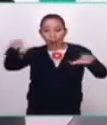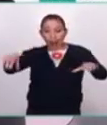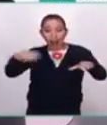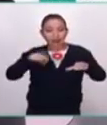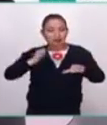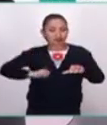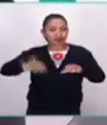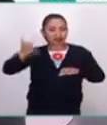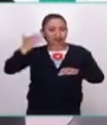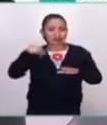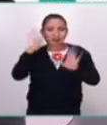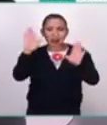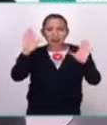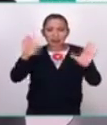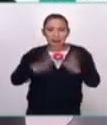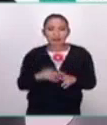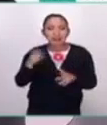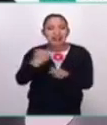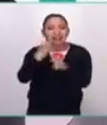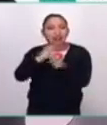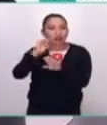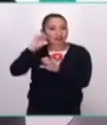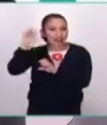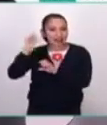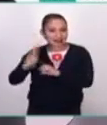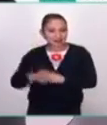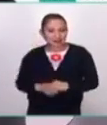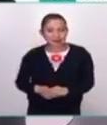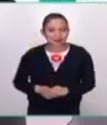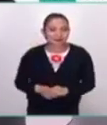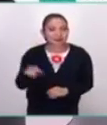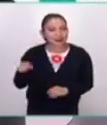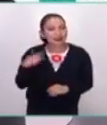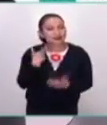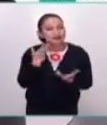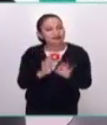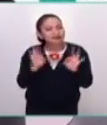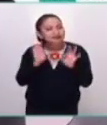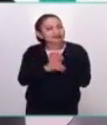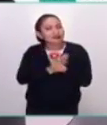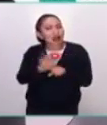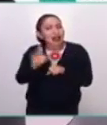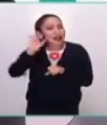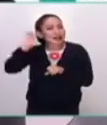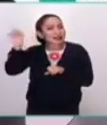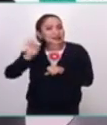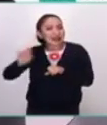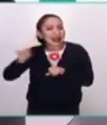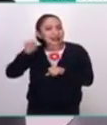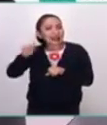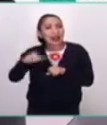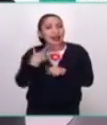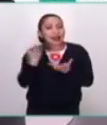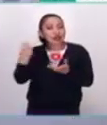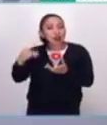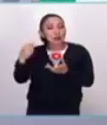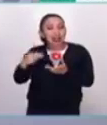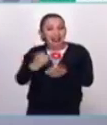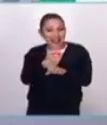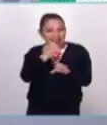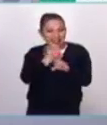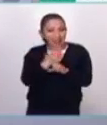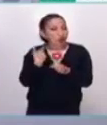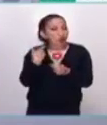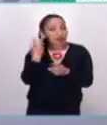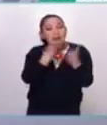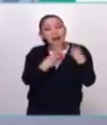arqueológicos extraordinarios en el estado de Zacatecas. Y cabe mencionar que Zacatecas proviene el nombre del estado